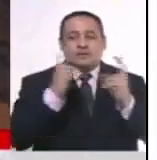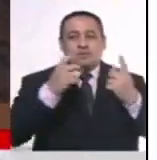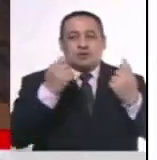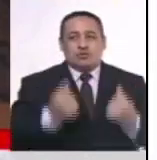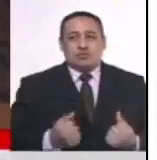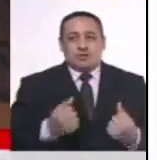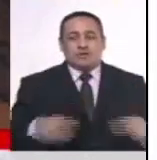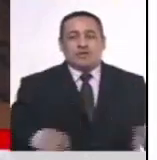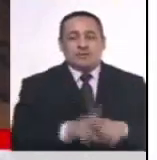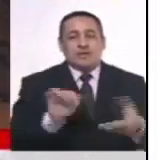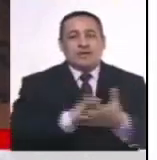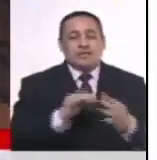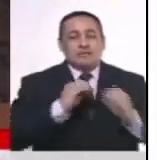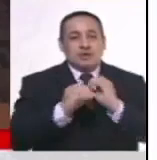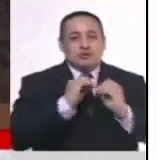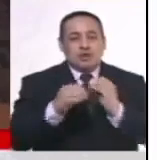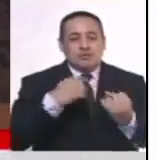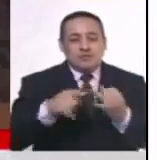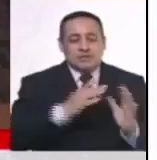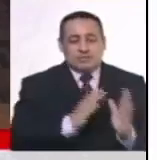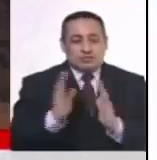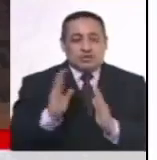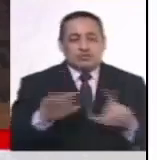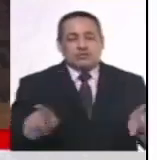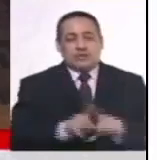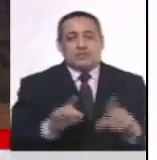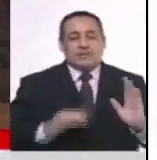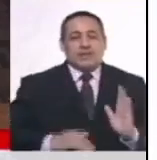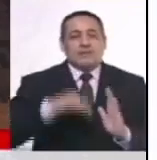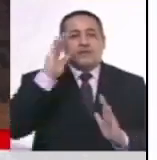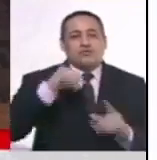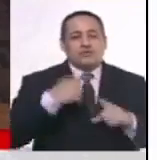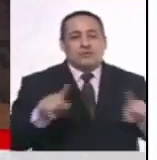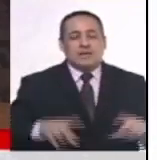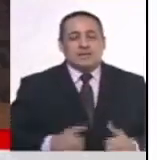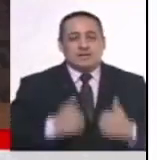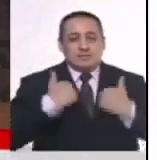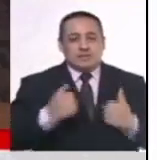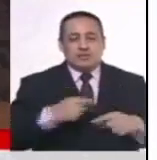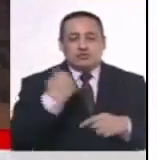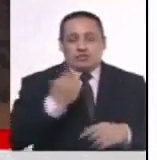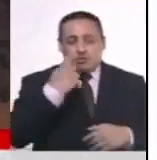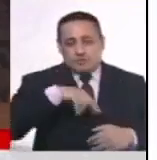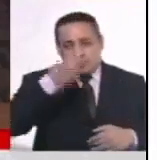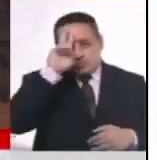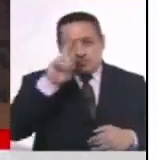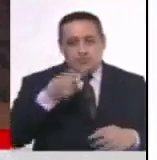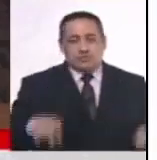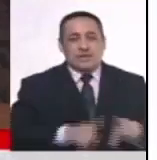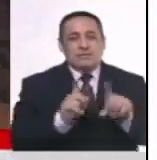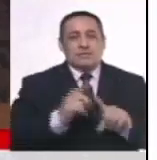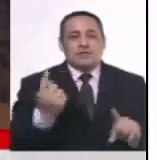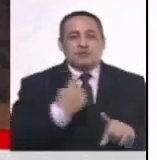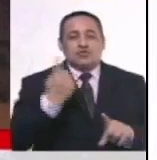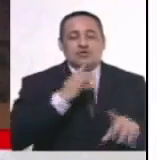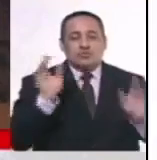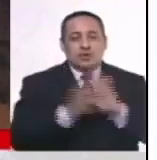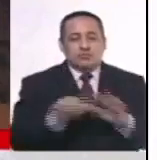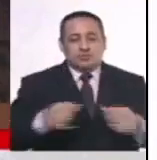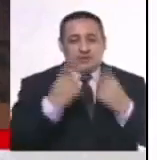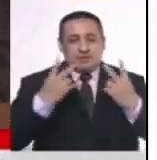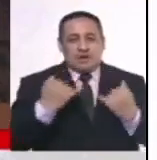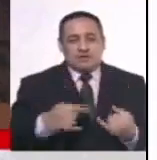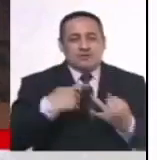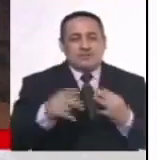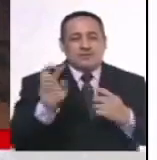económica, mejorando los procesos productivos y elevando los niveles de vida de un país. Tan solo ha sucedido